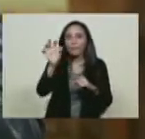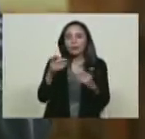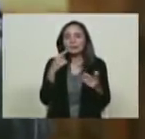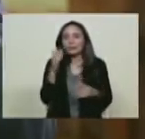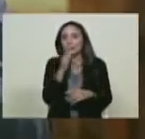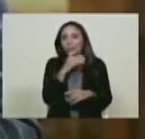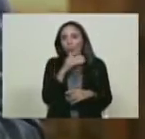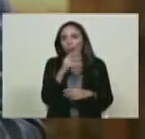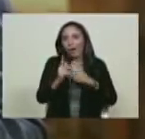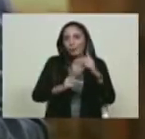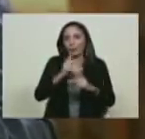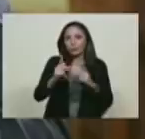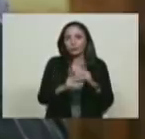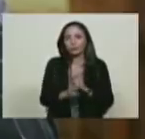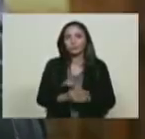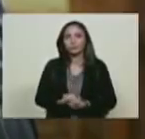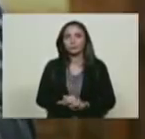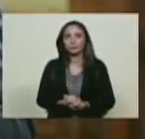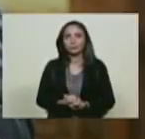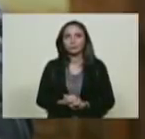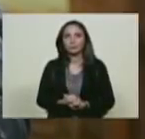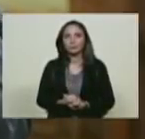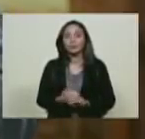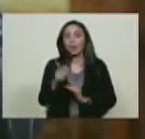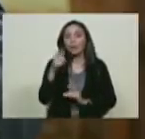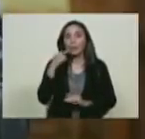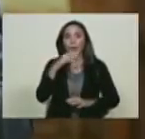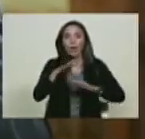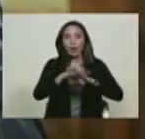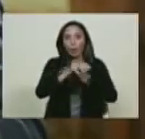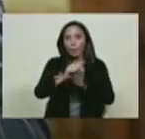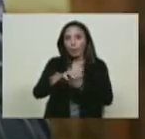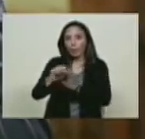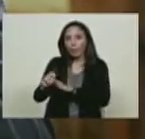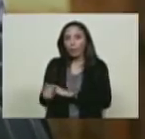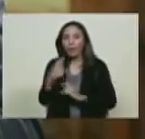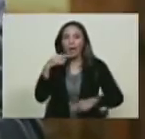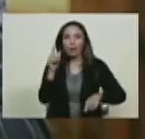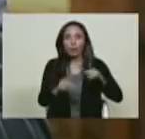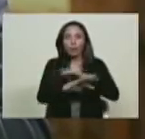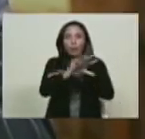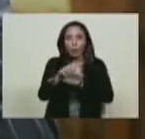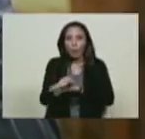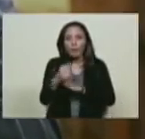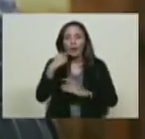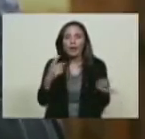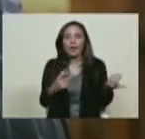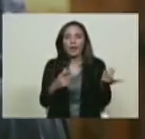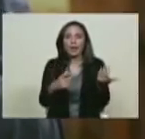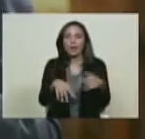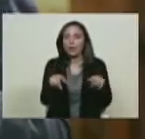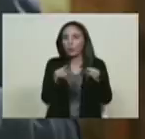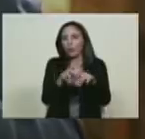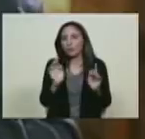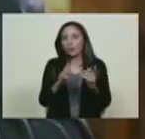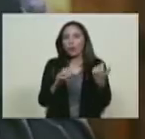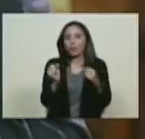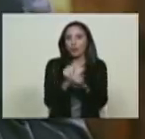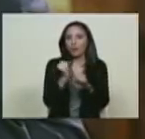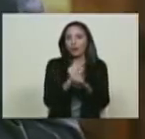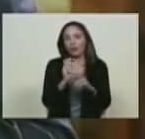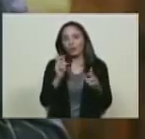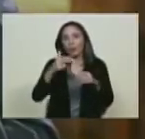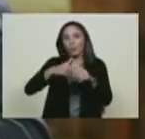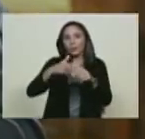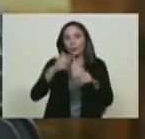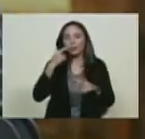países consumidores y de los inversionistas, que son los que nos aseguran el acceso a el capital de trabajo que se necesita